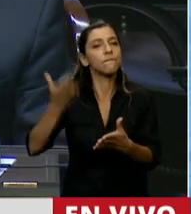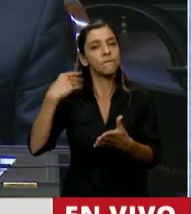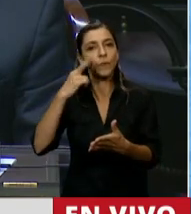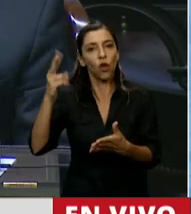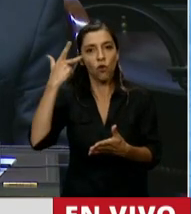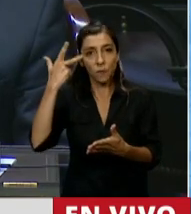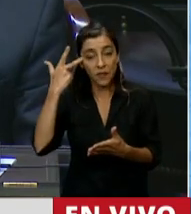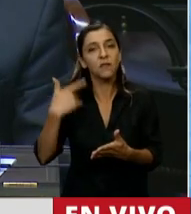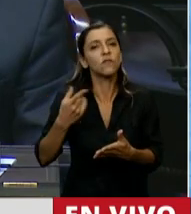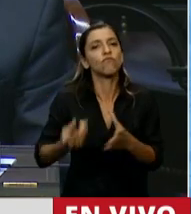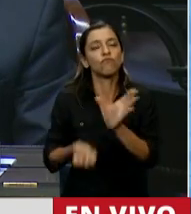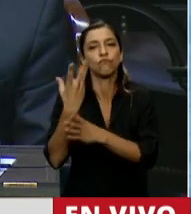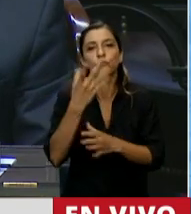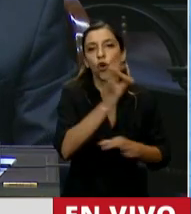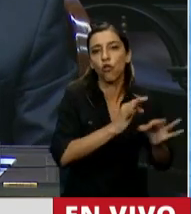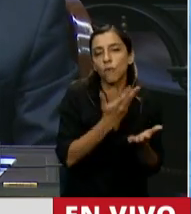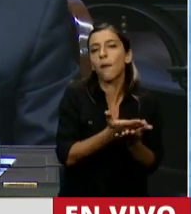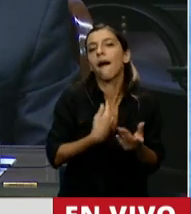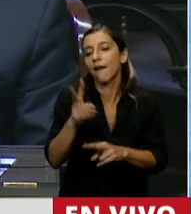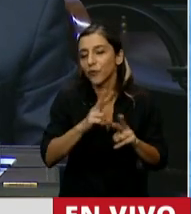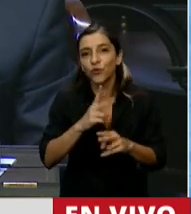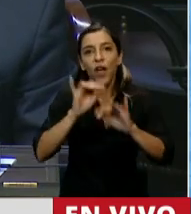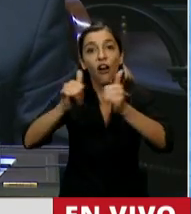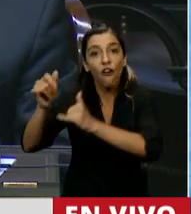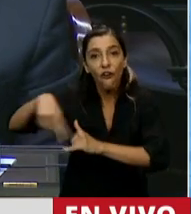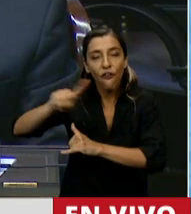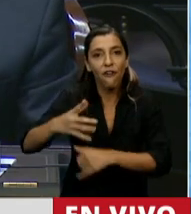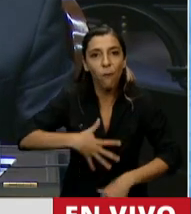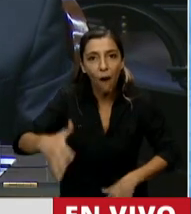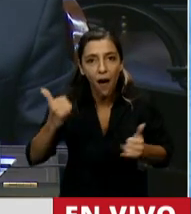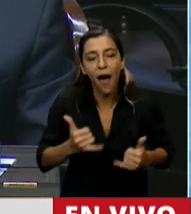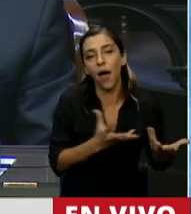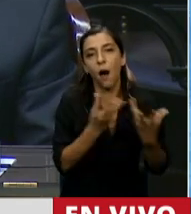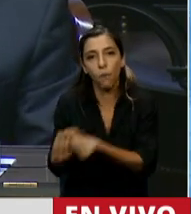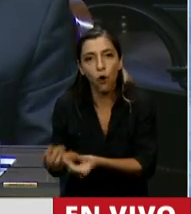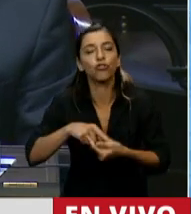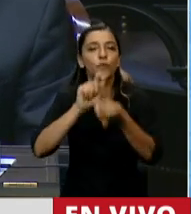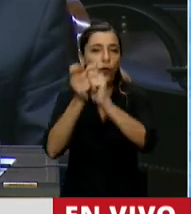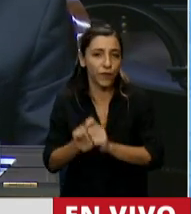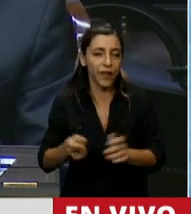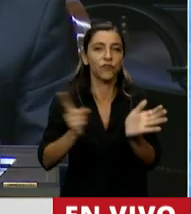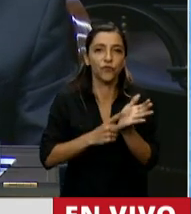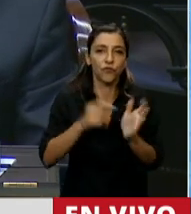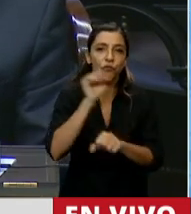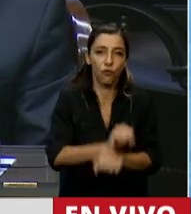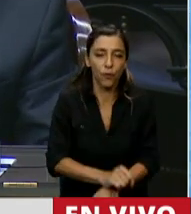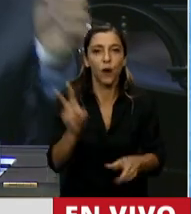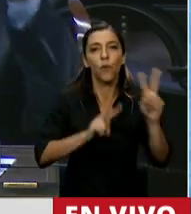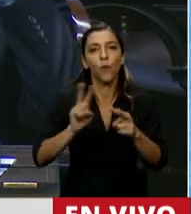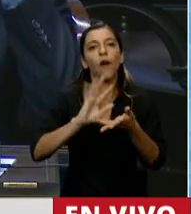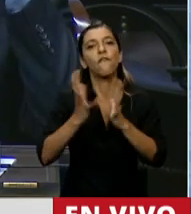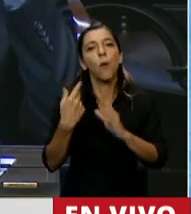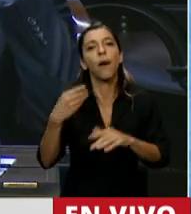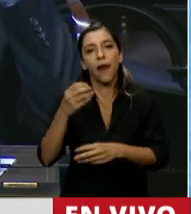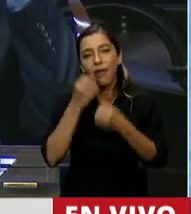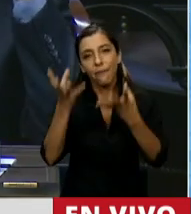acompañar a las jóvenes embarazadas, modificaciones al Código Penal, modificaciones a la Ley de Adopción, buscar procesos para mejorar y